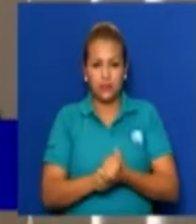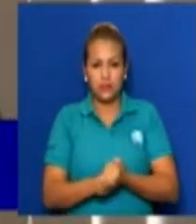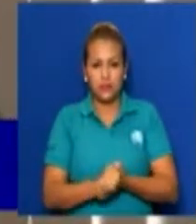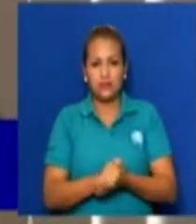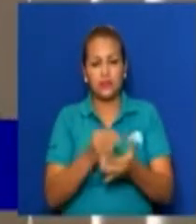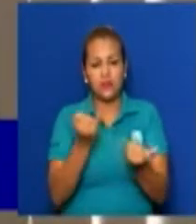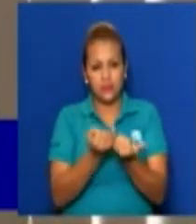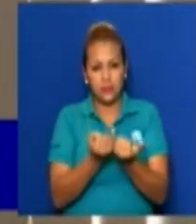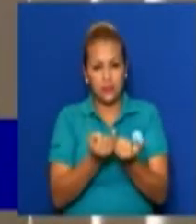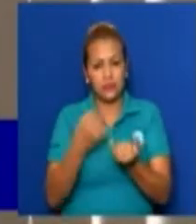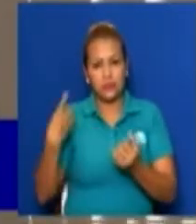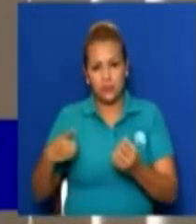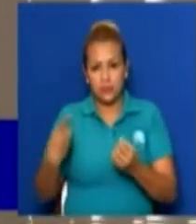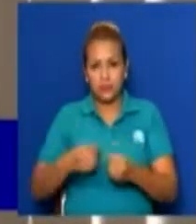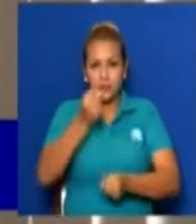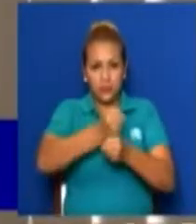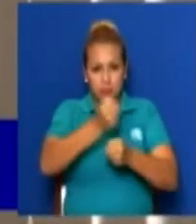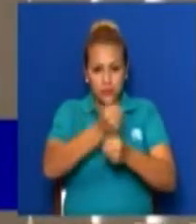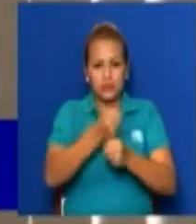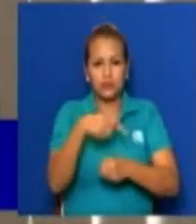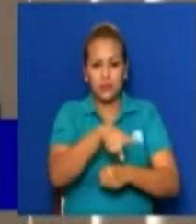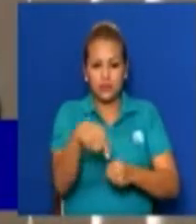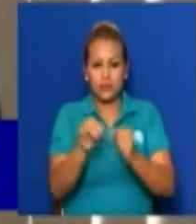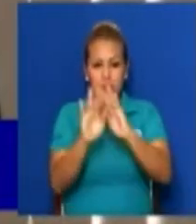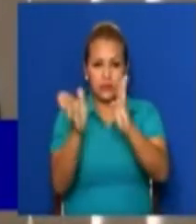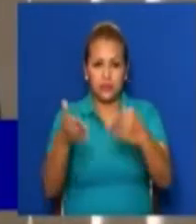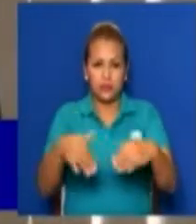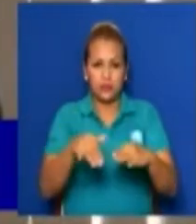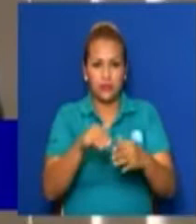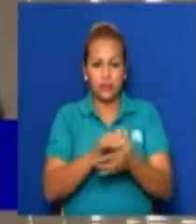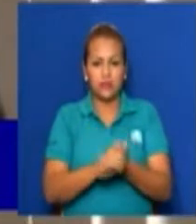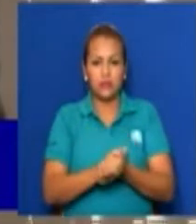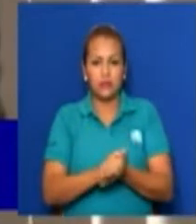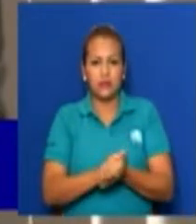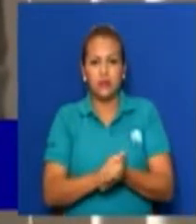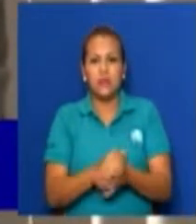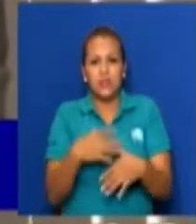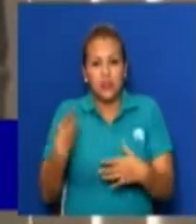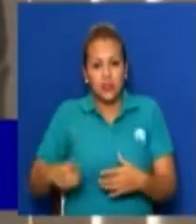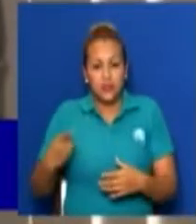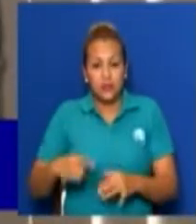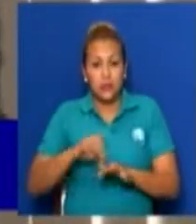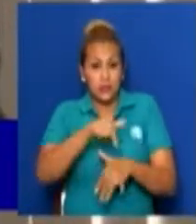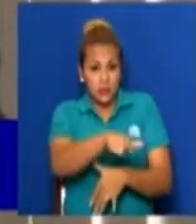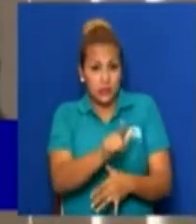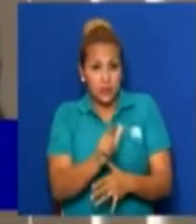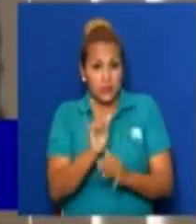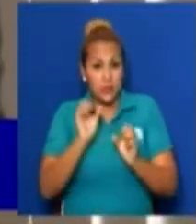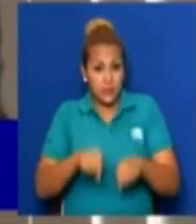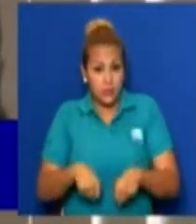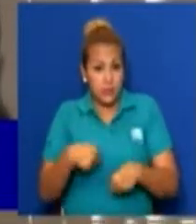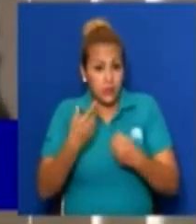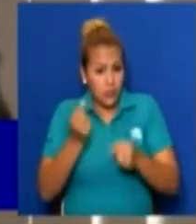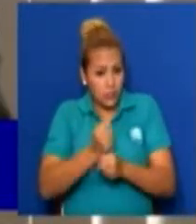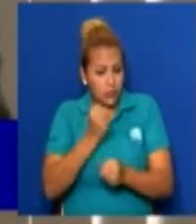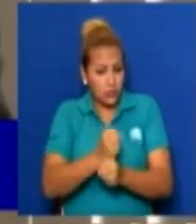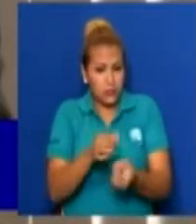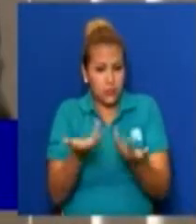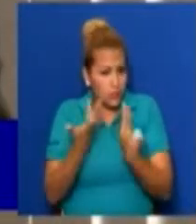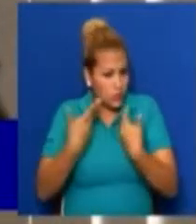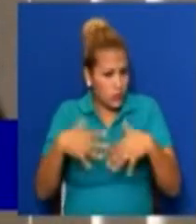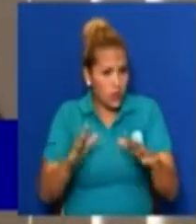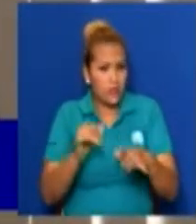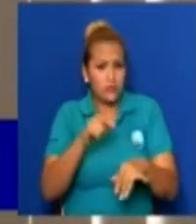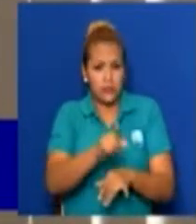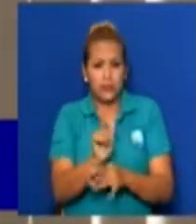derechos laborales para las mujeres, derechos a ser sujetas de inversión pública, derechos a ser sujetas